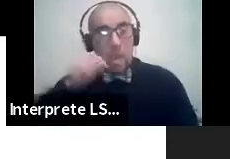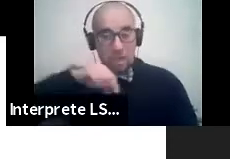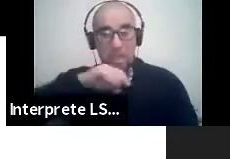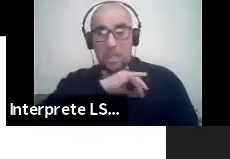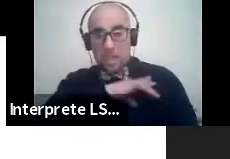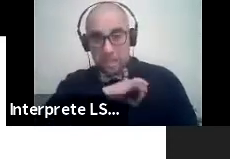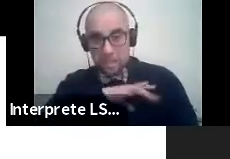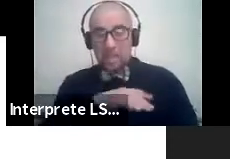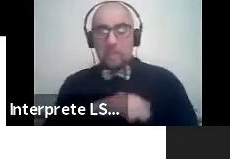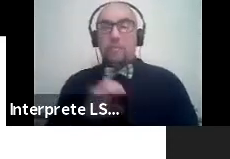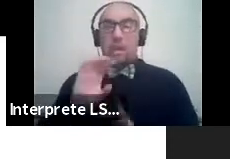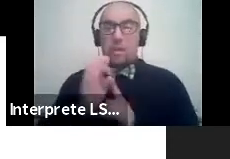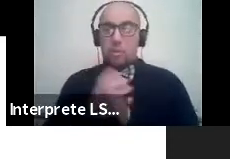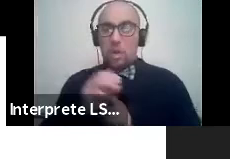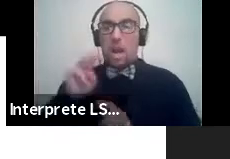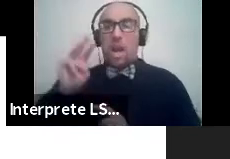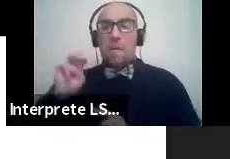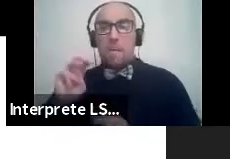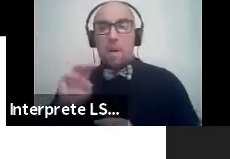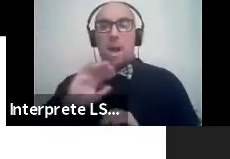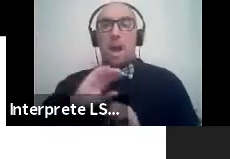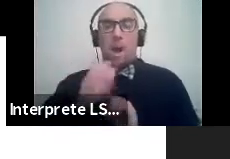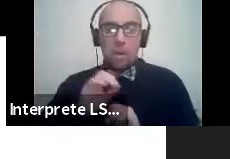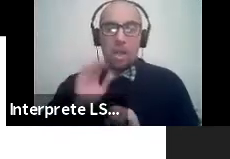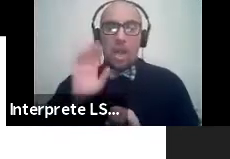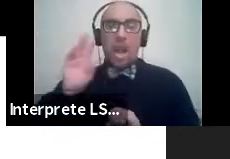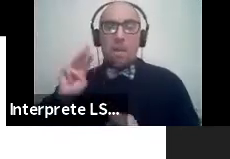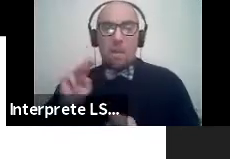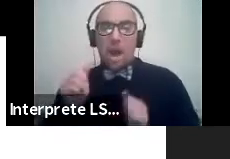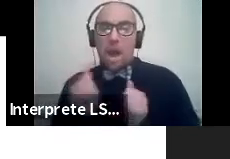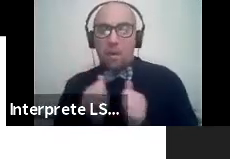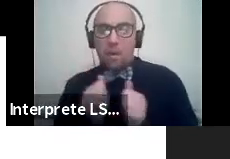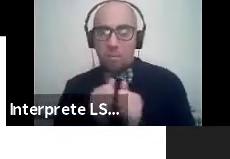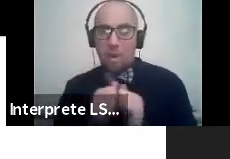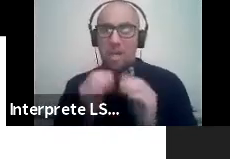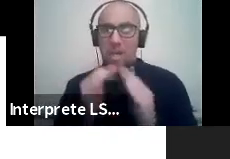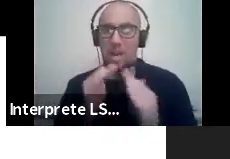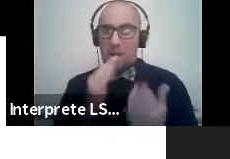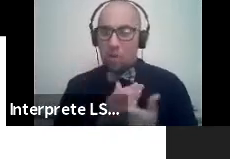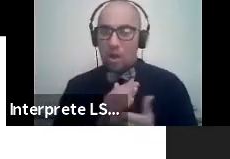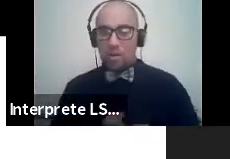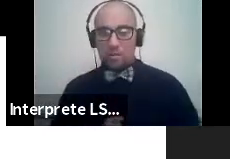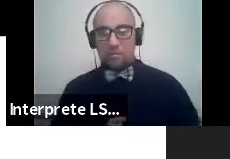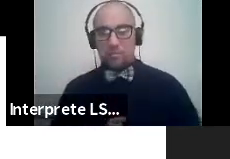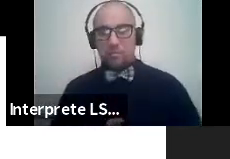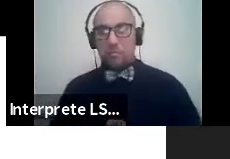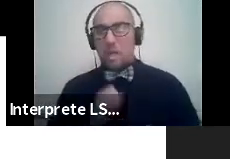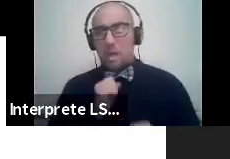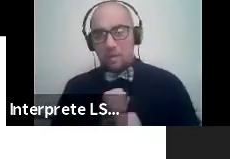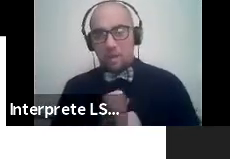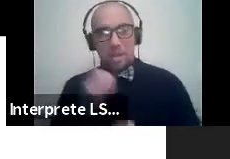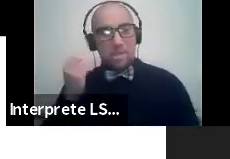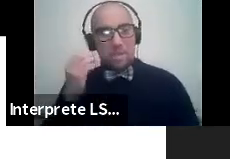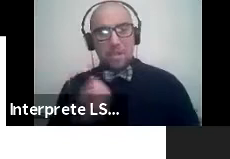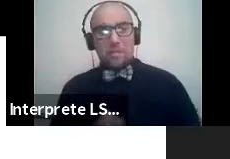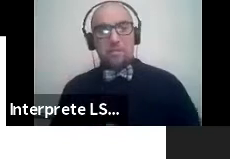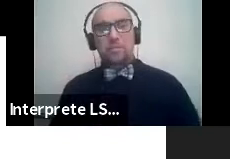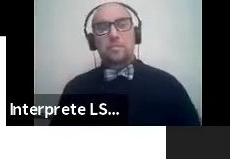es que las mamás son las que acompañan en mayor medida a los niños a hacer sus tareas y aprender.